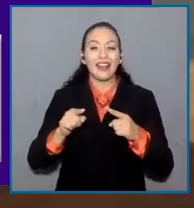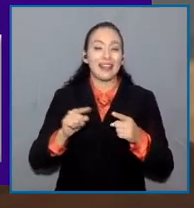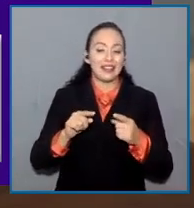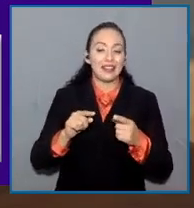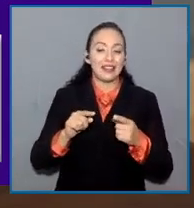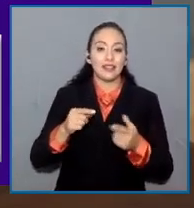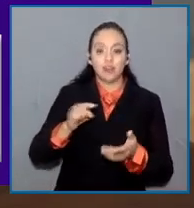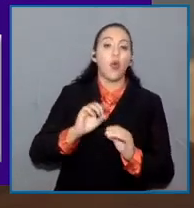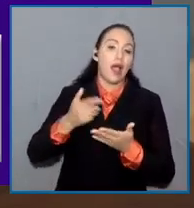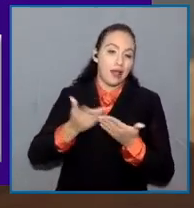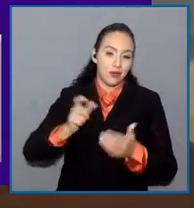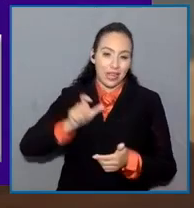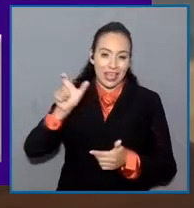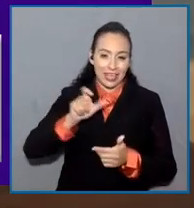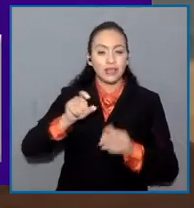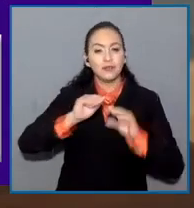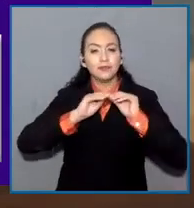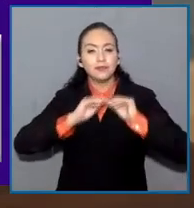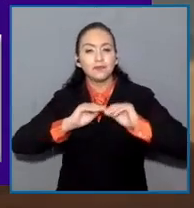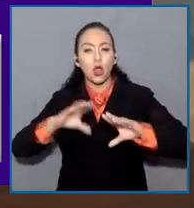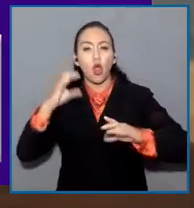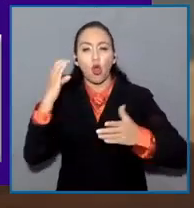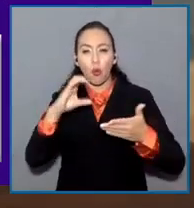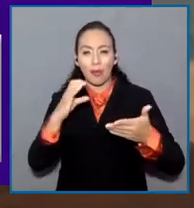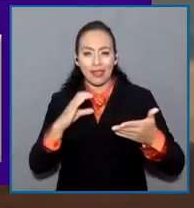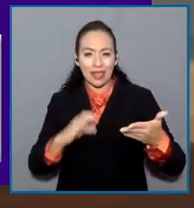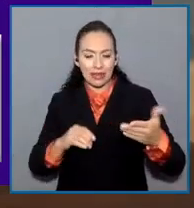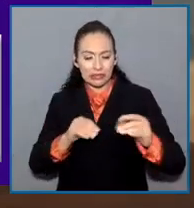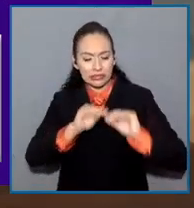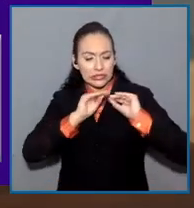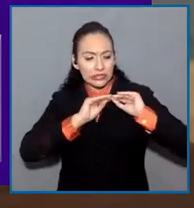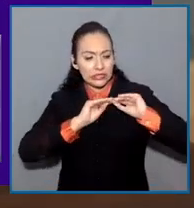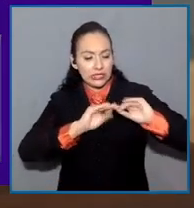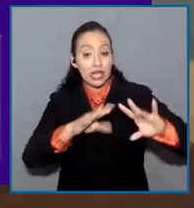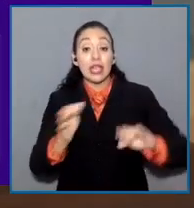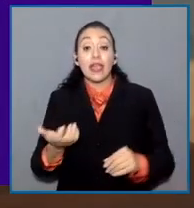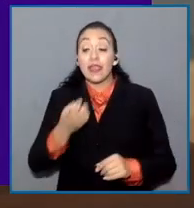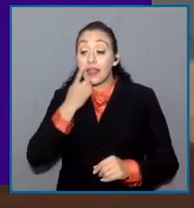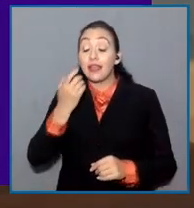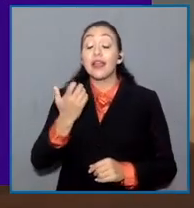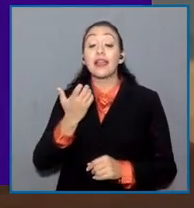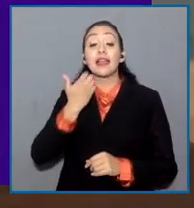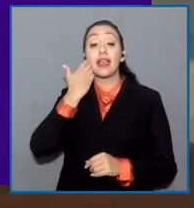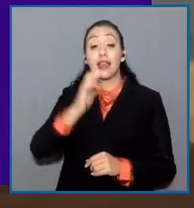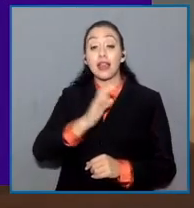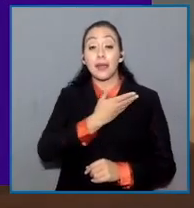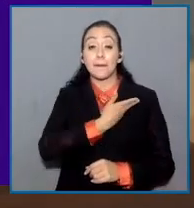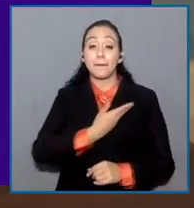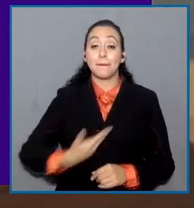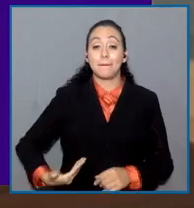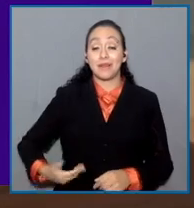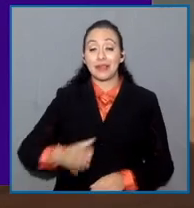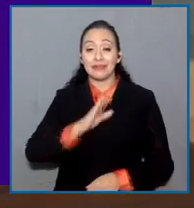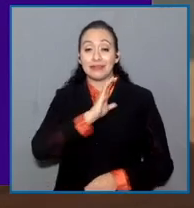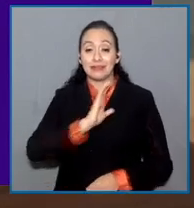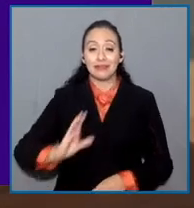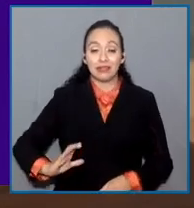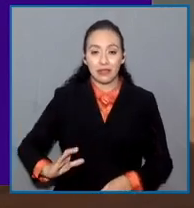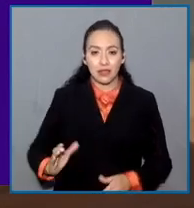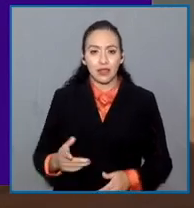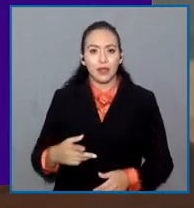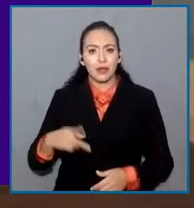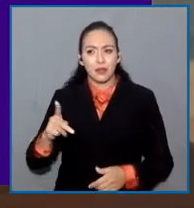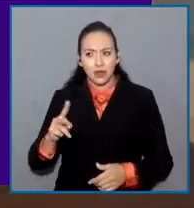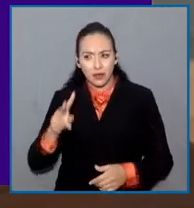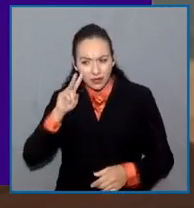posicionamiento a una candidatura a la presidencia de la República, sino que era necesario un análisis de las presuntas conductas infractoras en el contexto